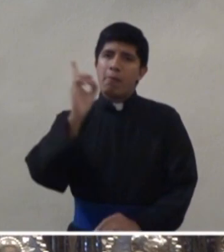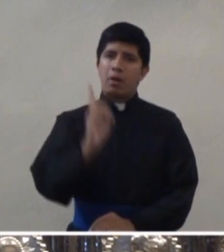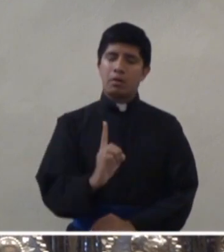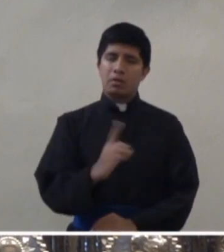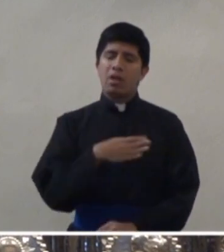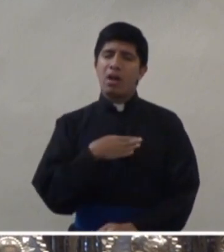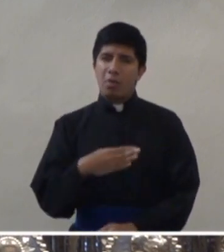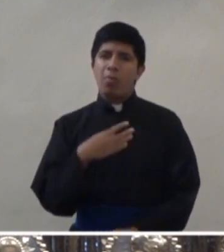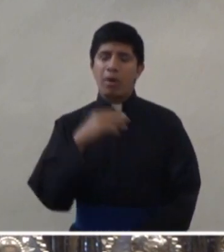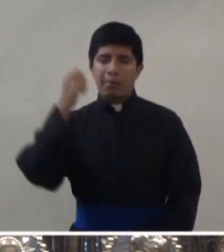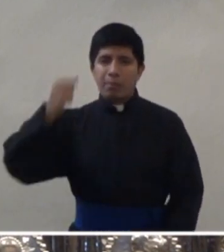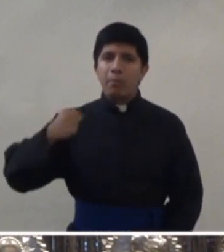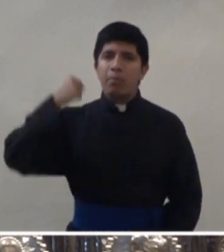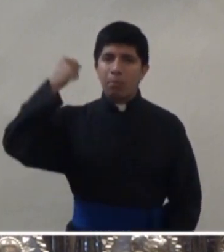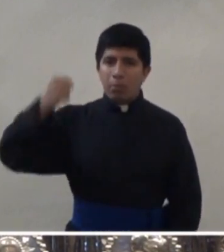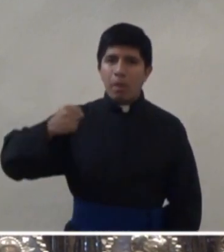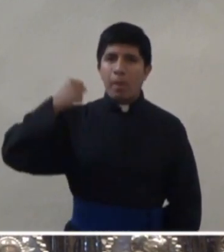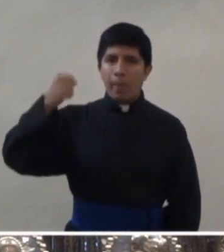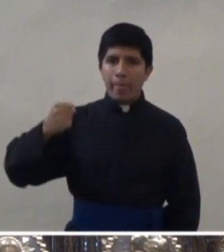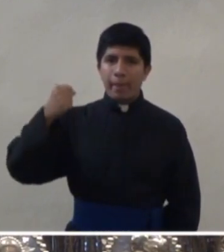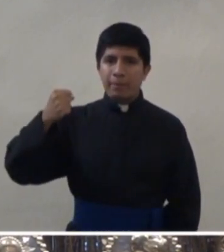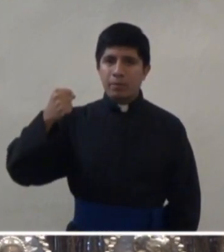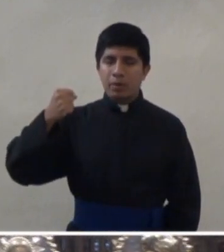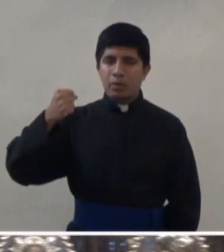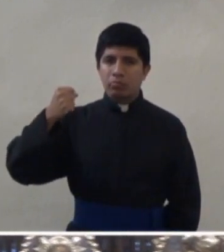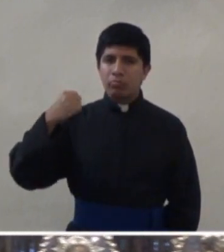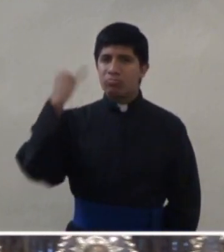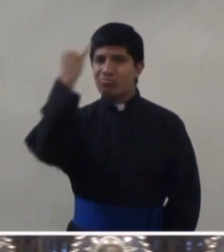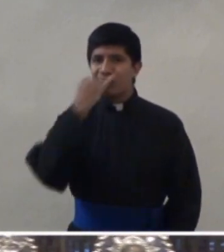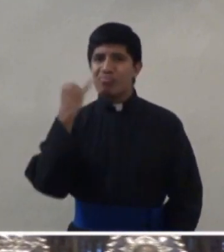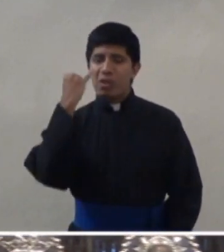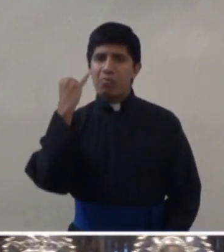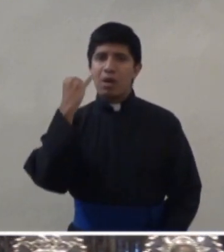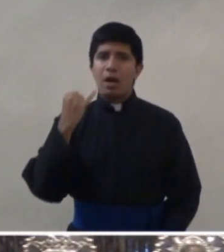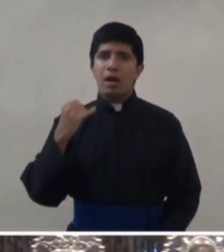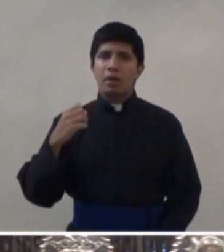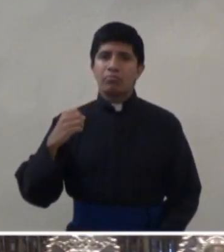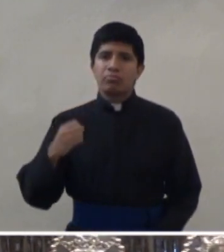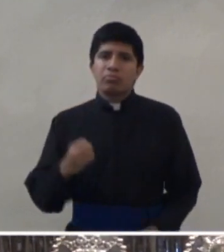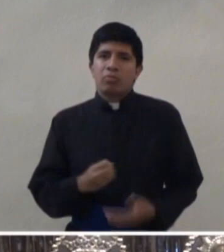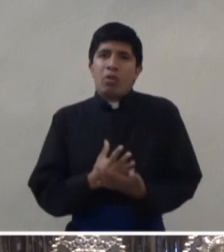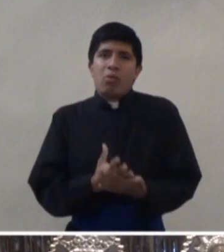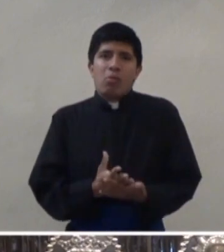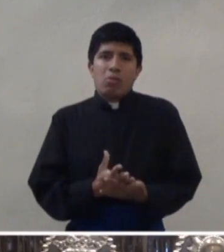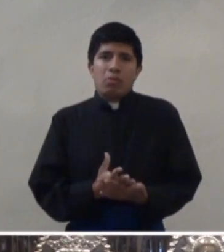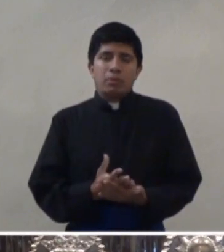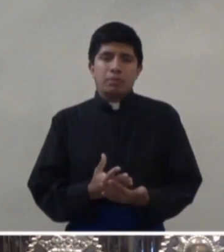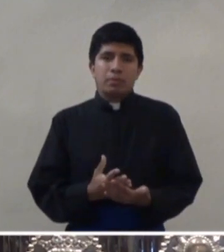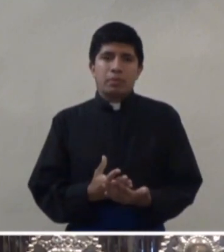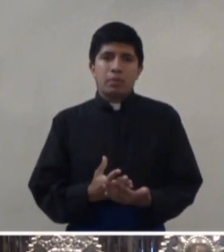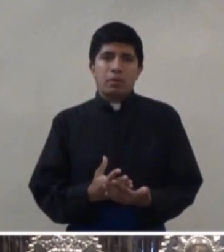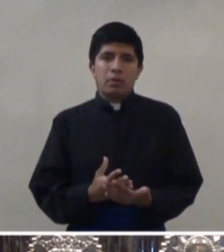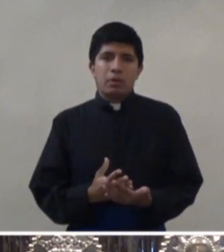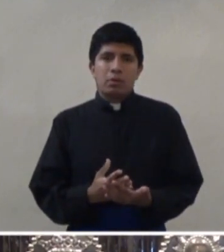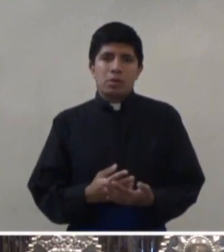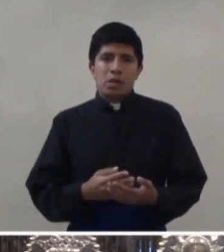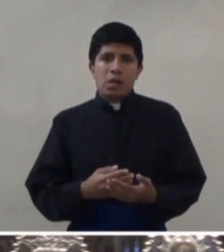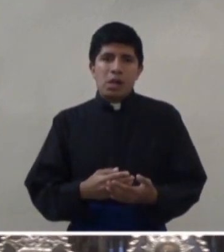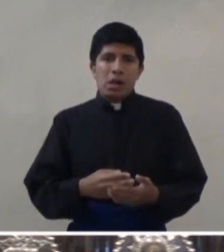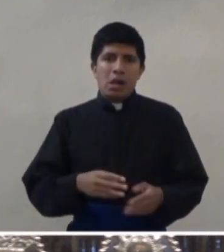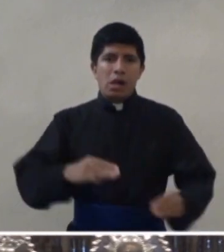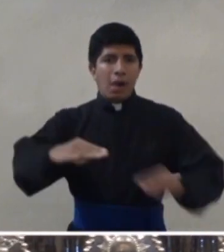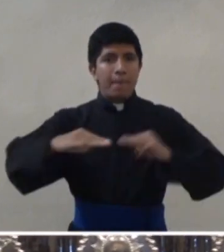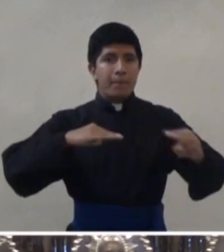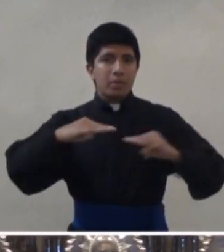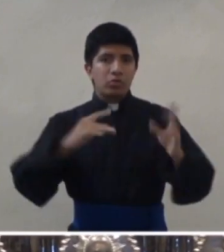el buen pastor. Esta imagen tiene su origen en la misión que